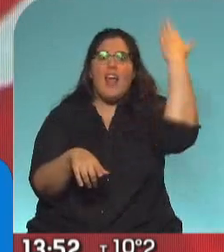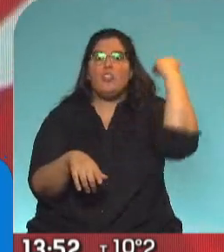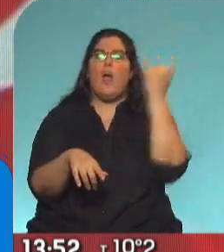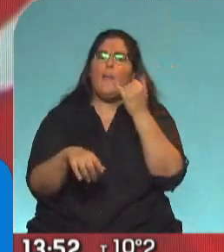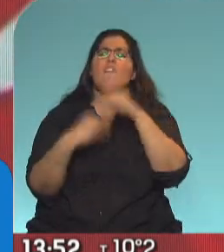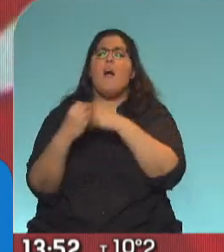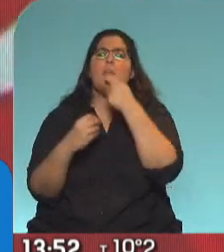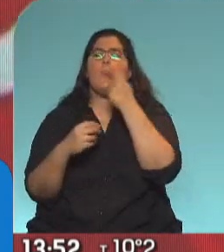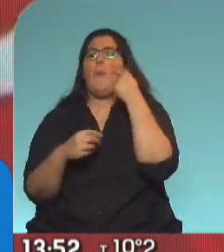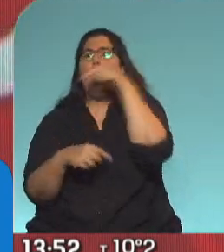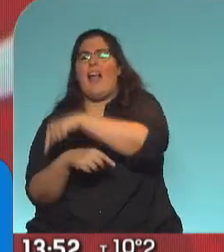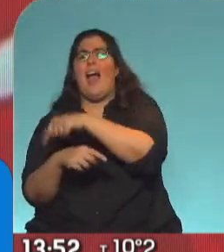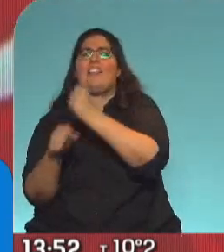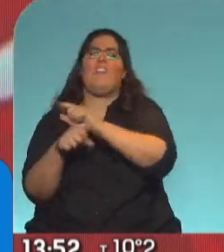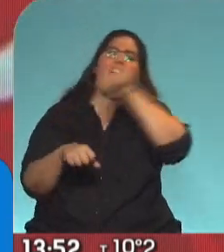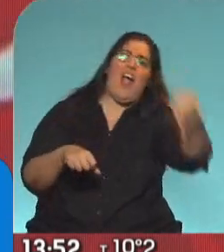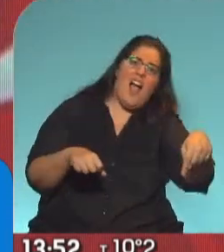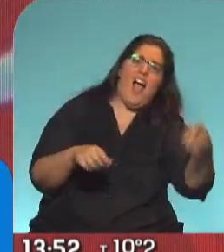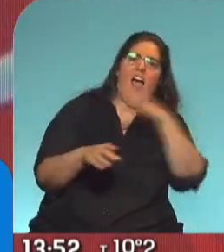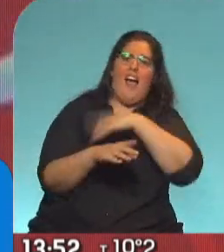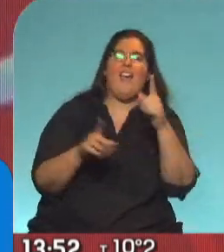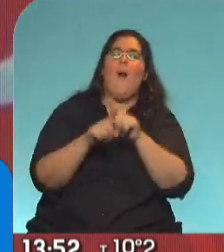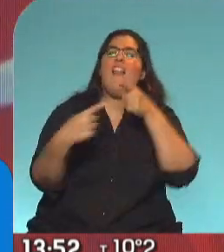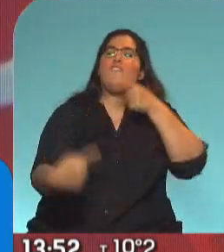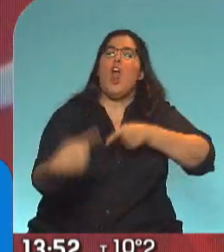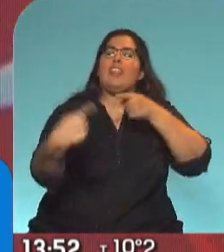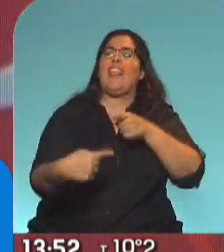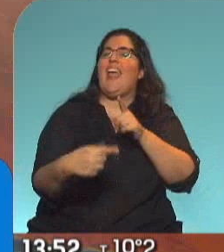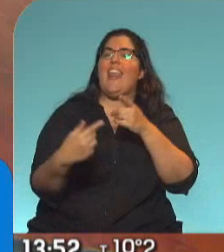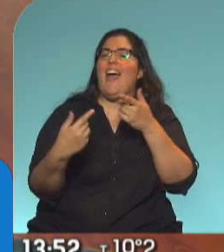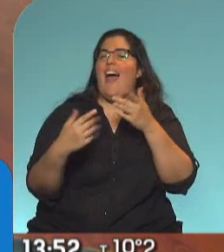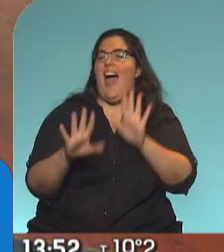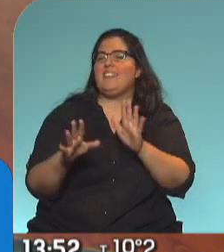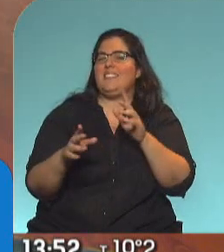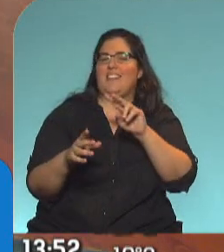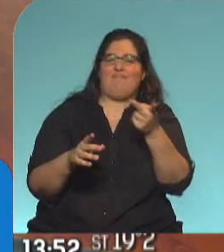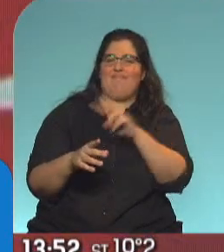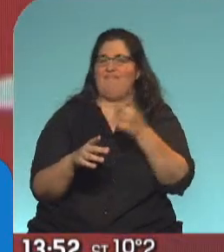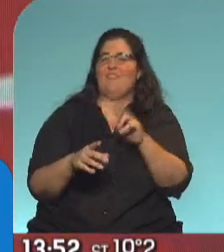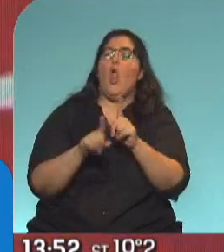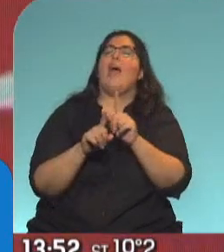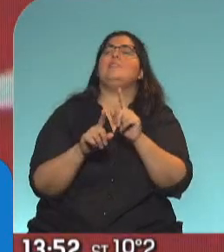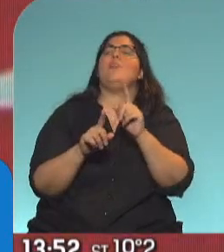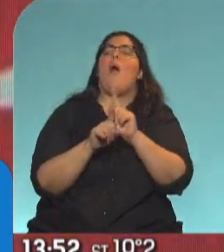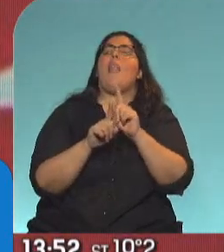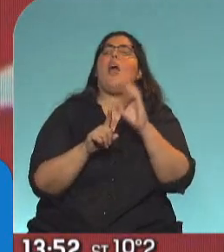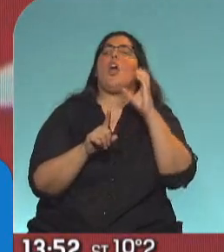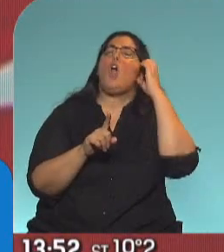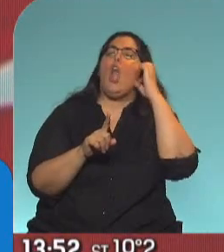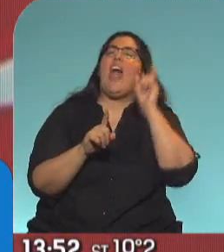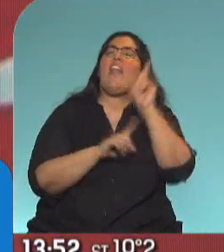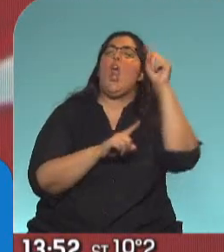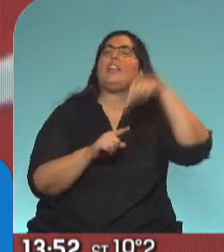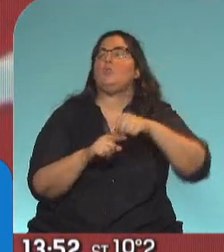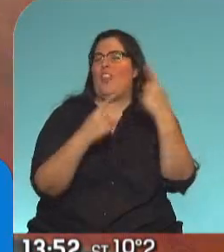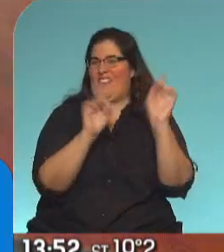familias que viven de un lado, trabajan del otro, o sea, como toda frontera porosa, digamos, claro, no es Corea del Norte, digamos, y Corea del Sur, no es el